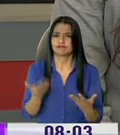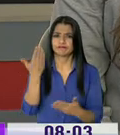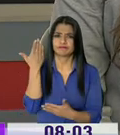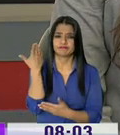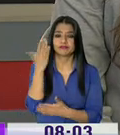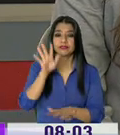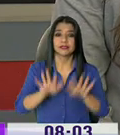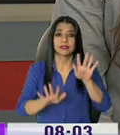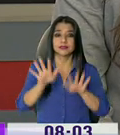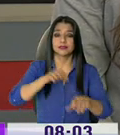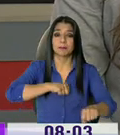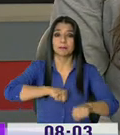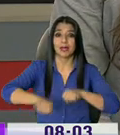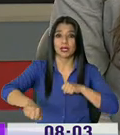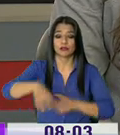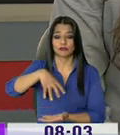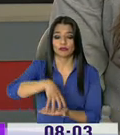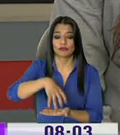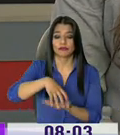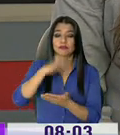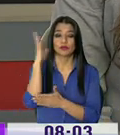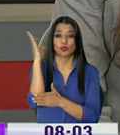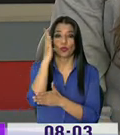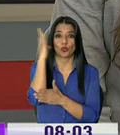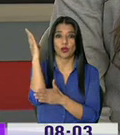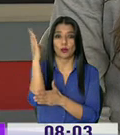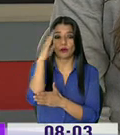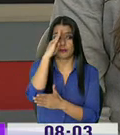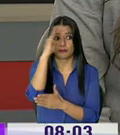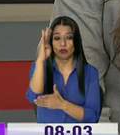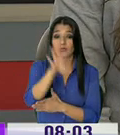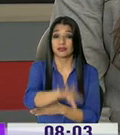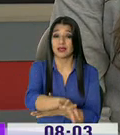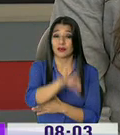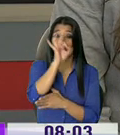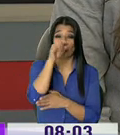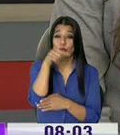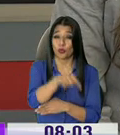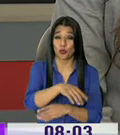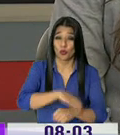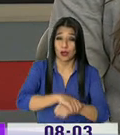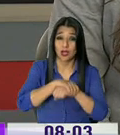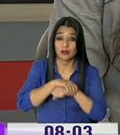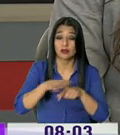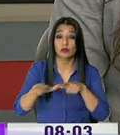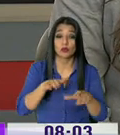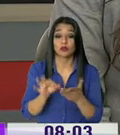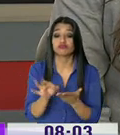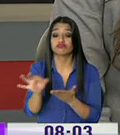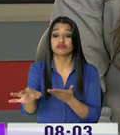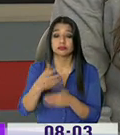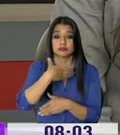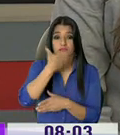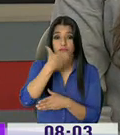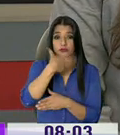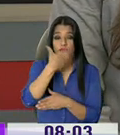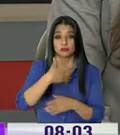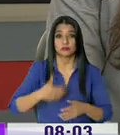pasado 15 de mayo en la provincia de Tungurahua. Los gendarmes localizaron al presunto delincuente en una zona rural de la ciudad de